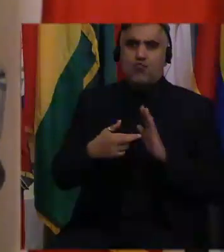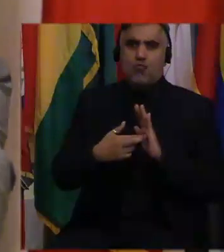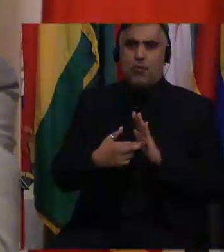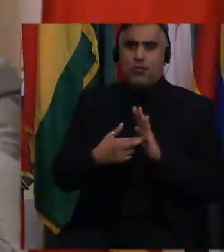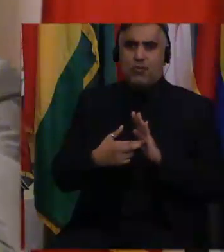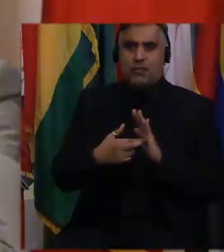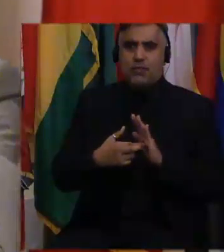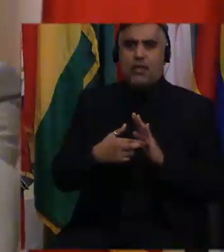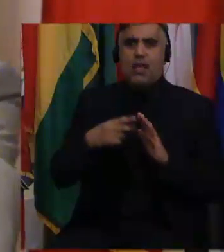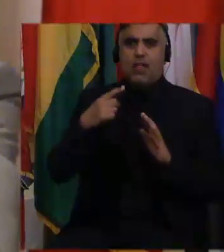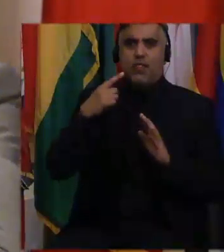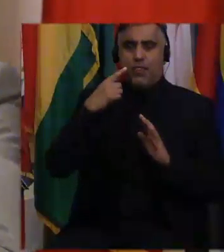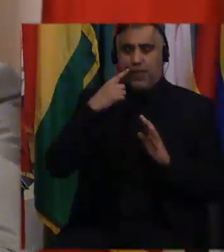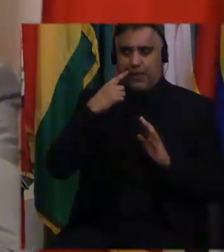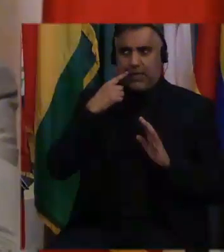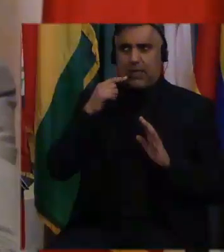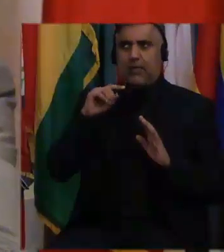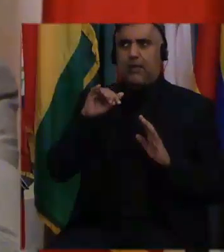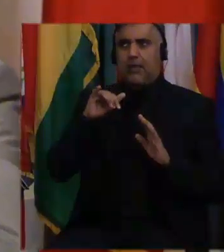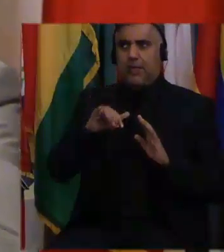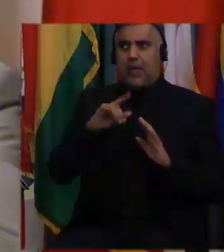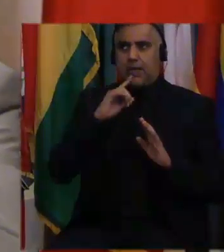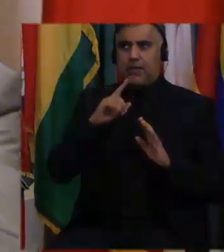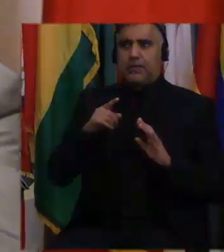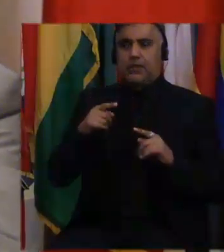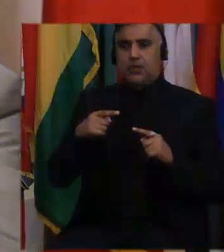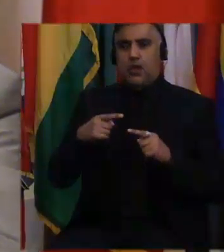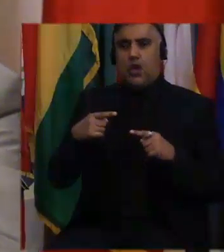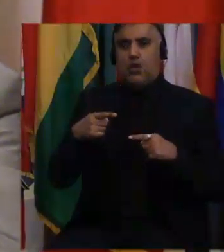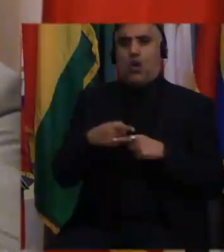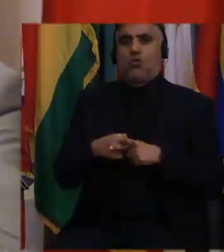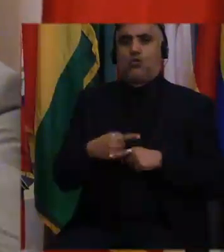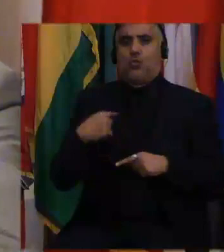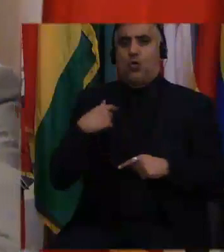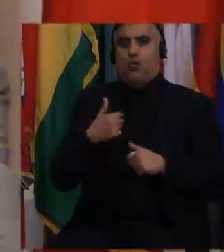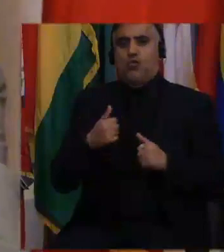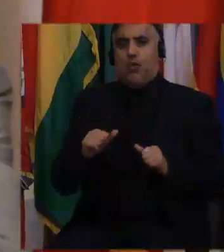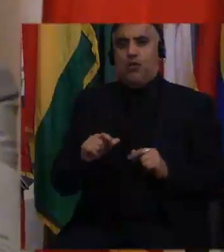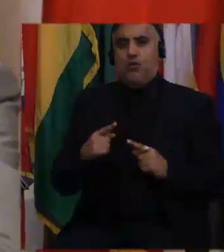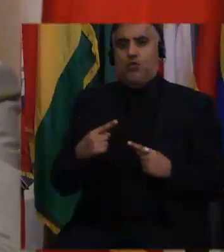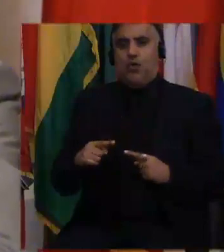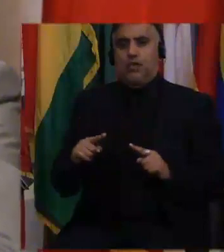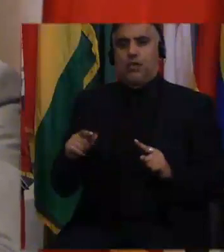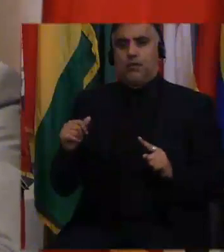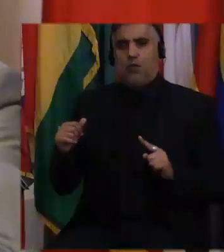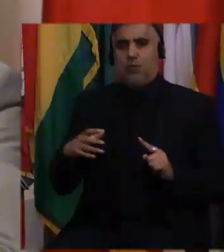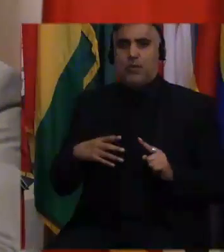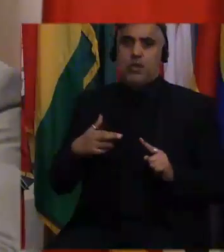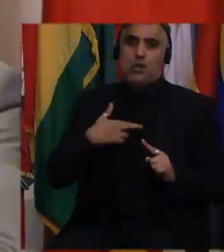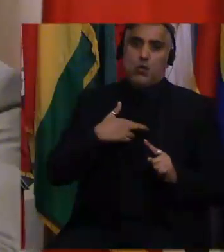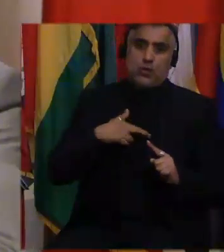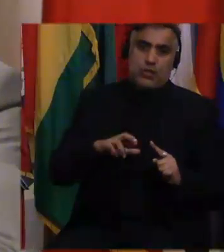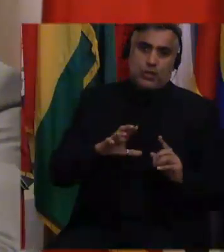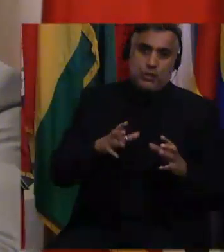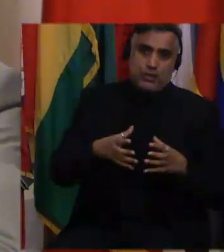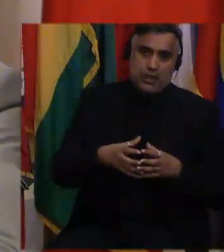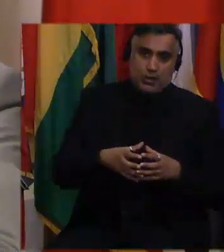mujeres. Entonces, a veces también nosotros identificamos como los sectores religiosos, pero sin querer